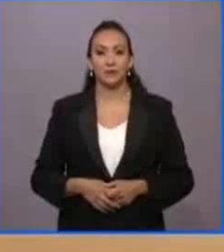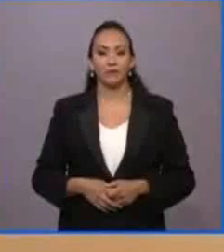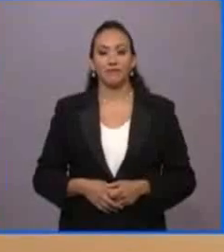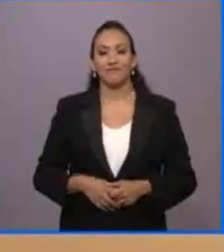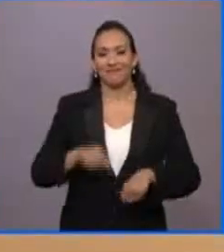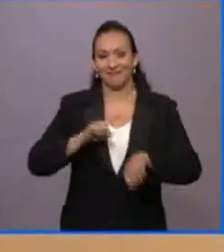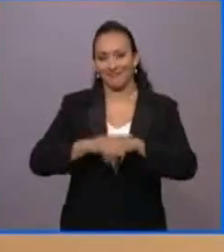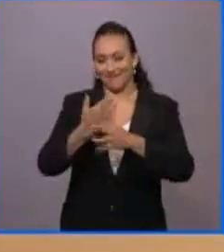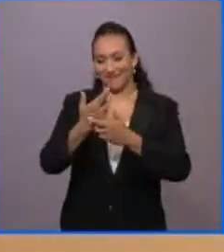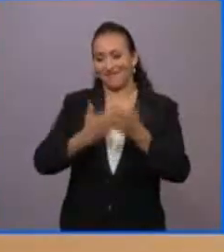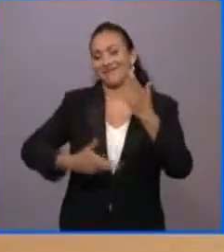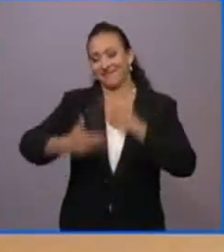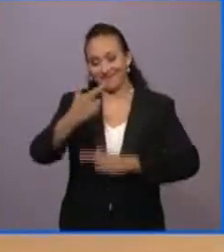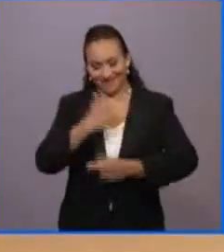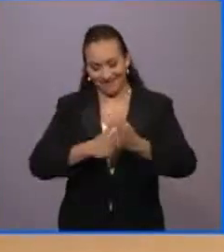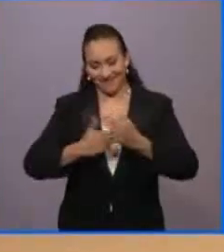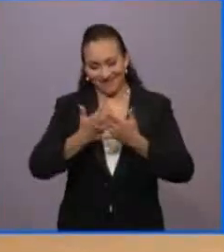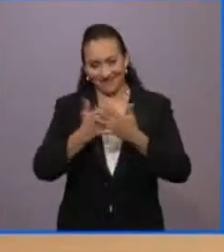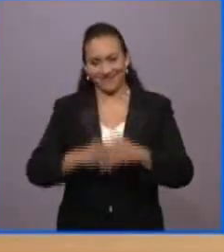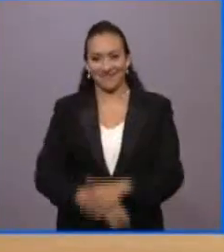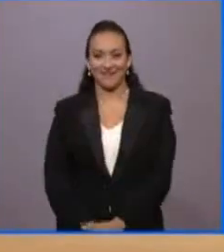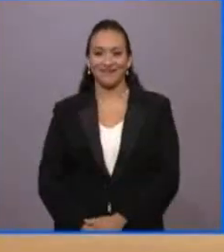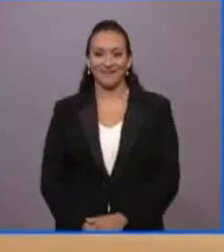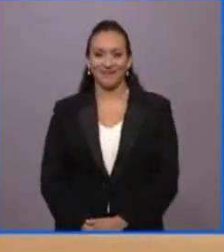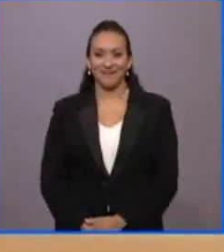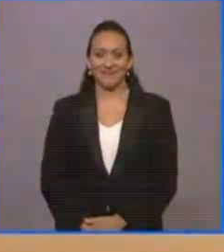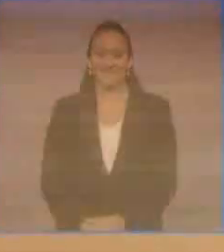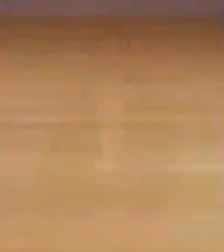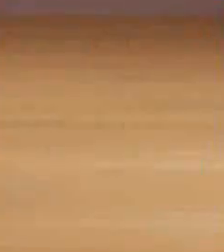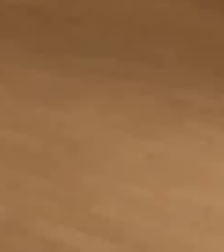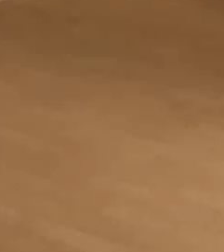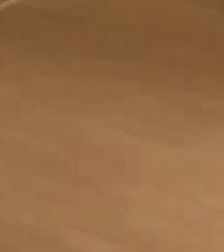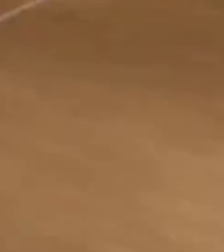Más mensajes, regresamos, son muy rápidos, no se vaya, volvemos.